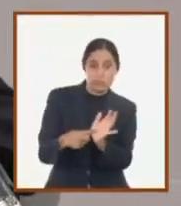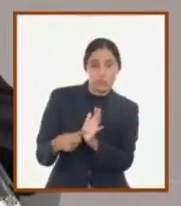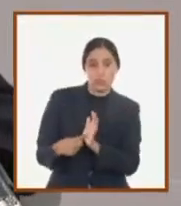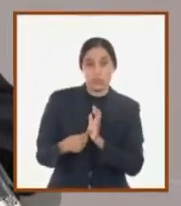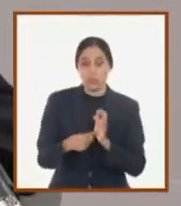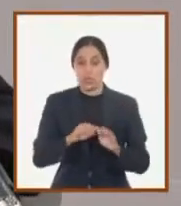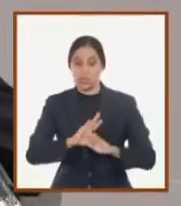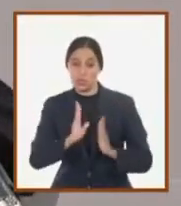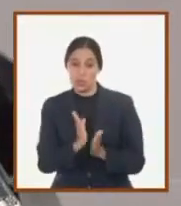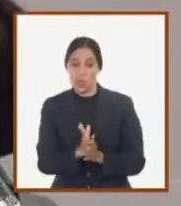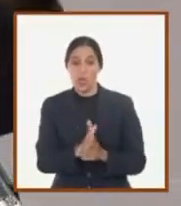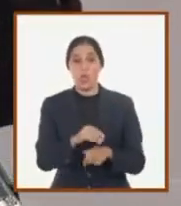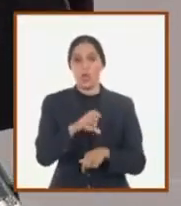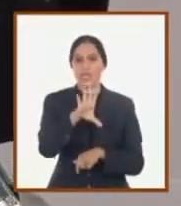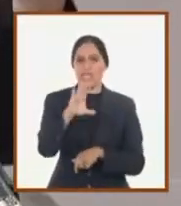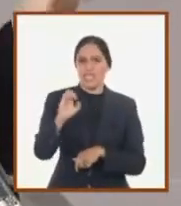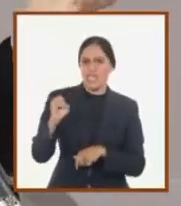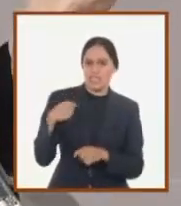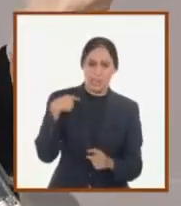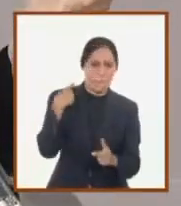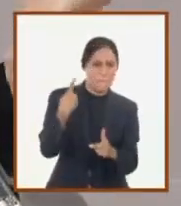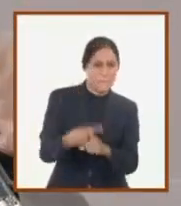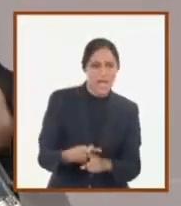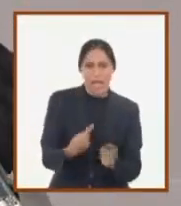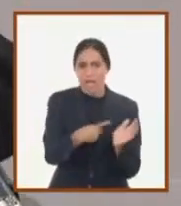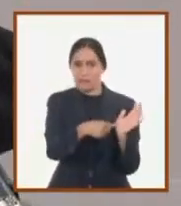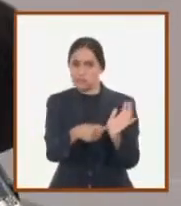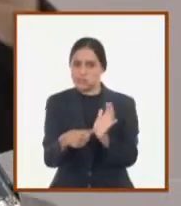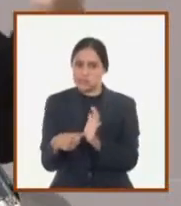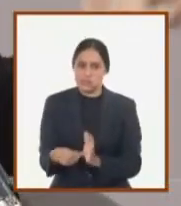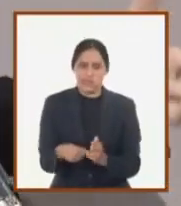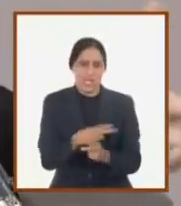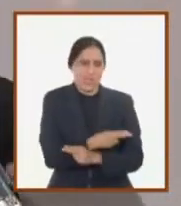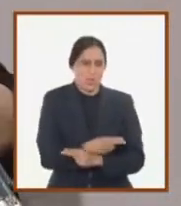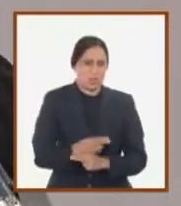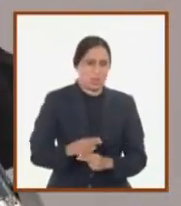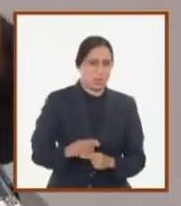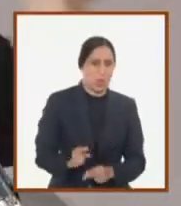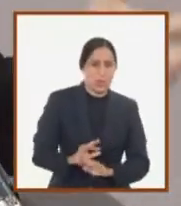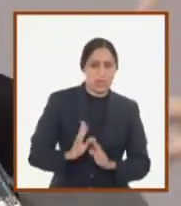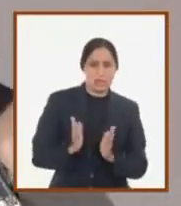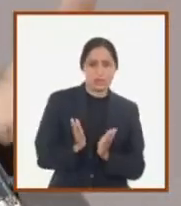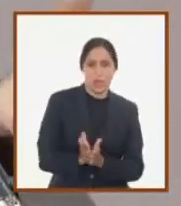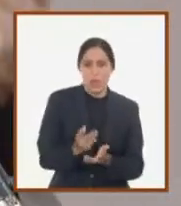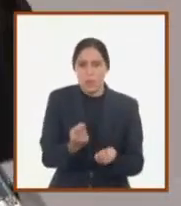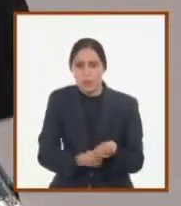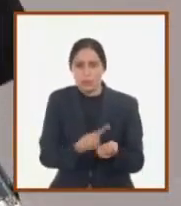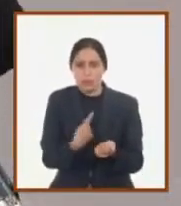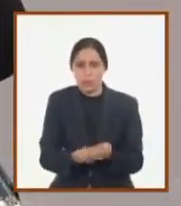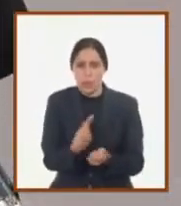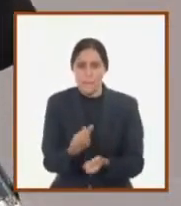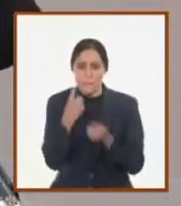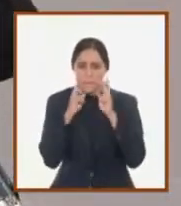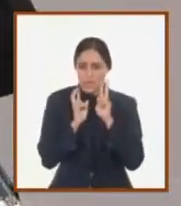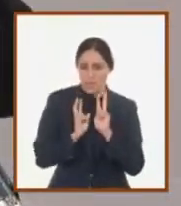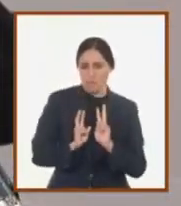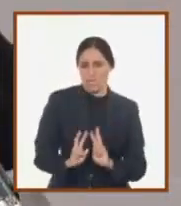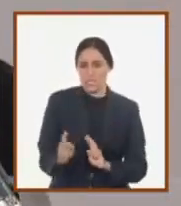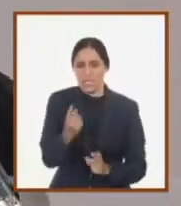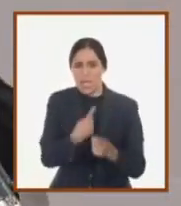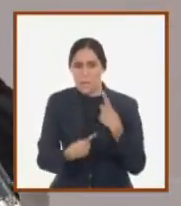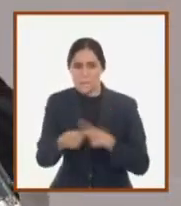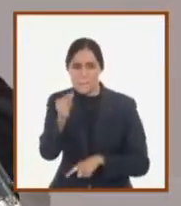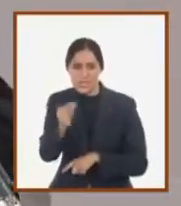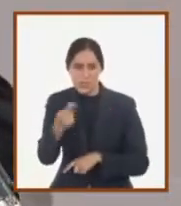500 referencias no solo habla de la alegato por supuesto sino todo el escenario que se movió en aquel entonces personas